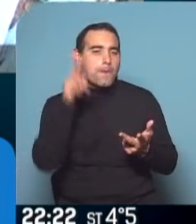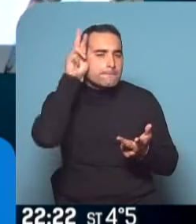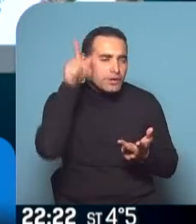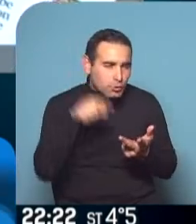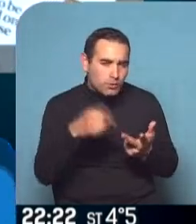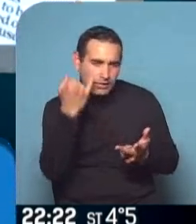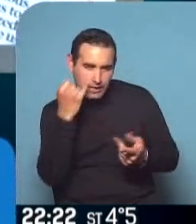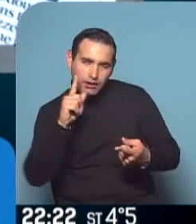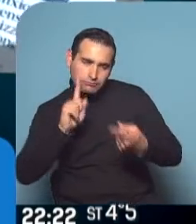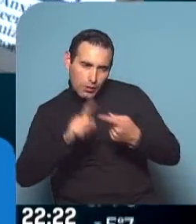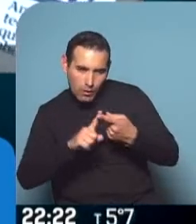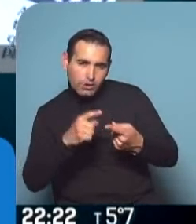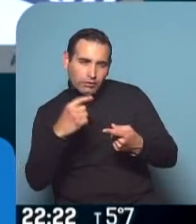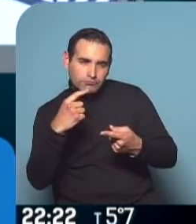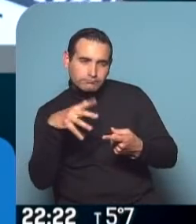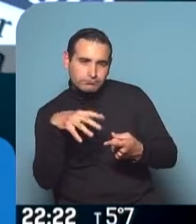más o menos vigentes.